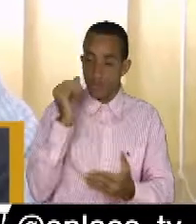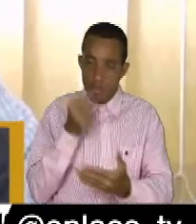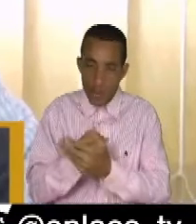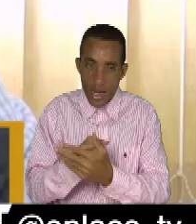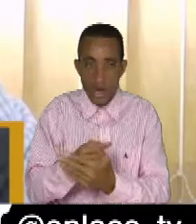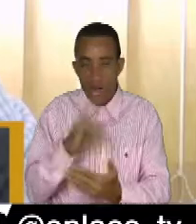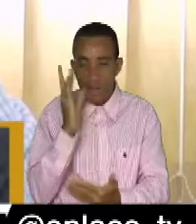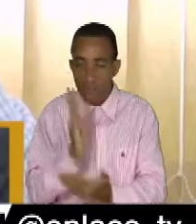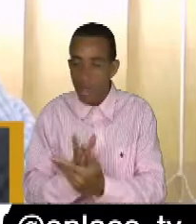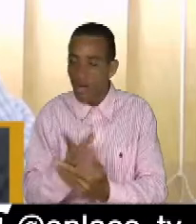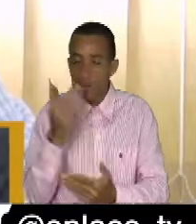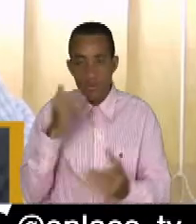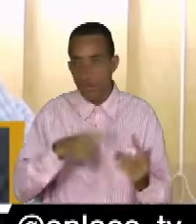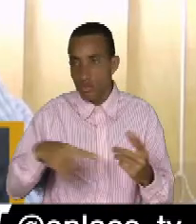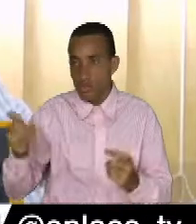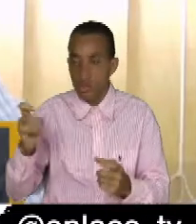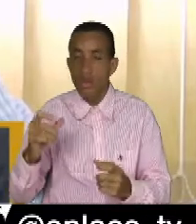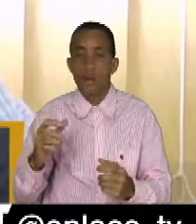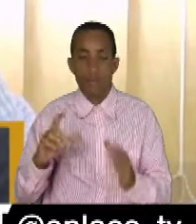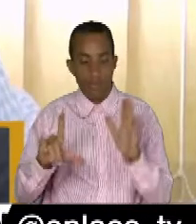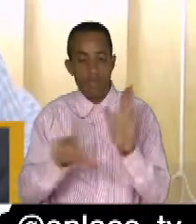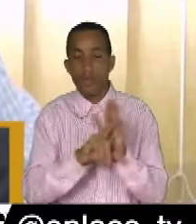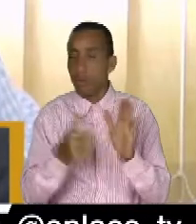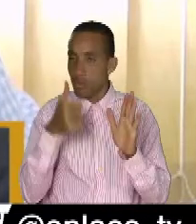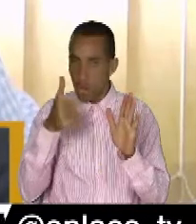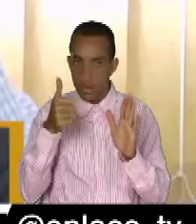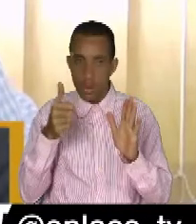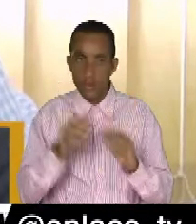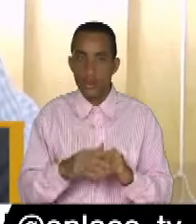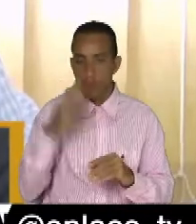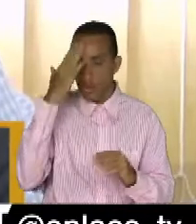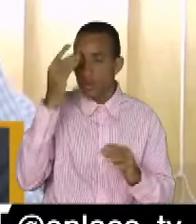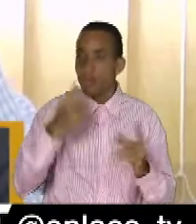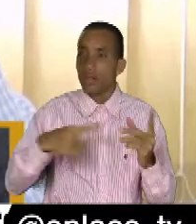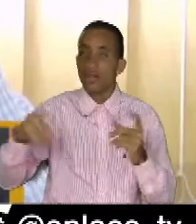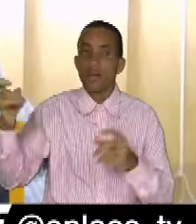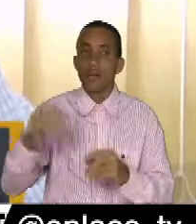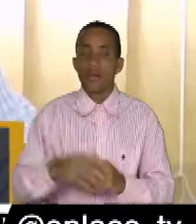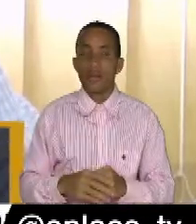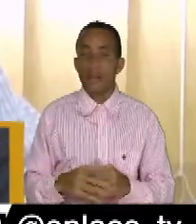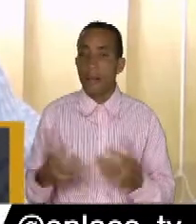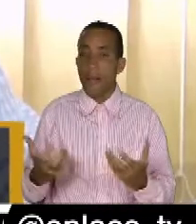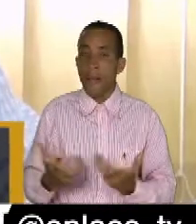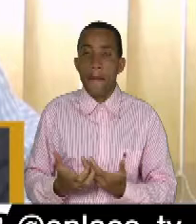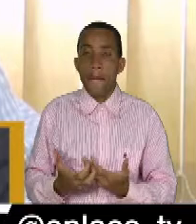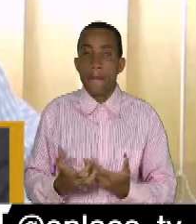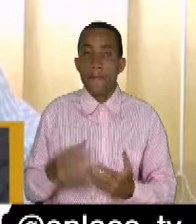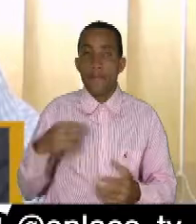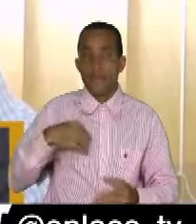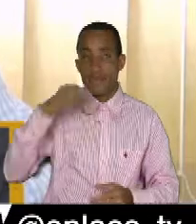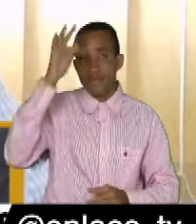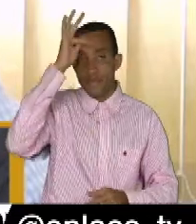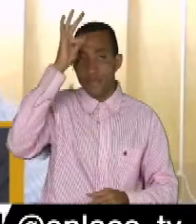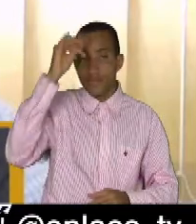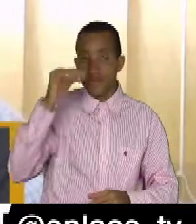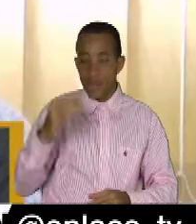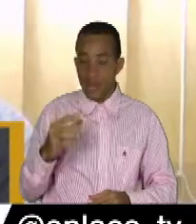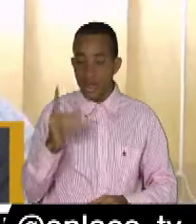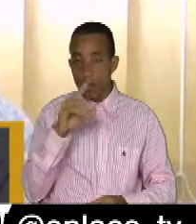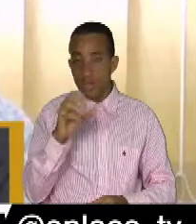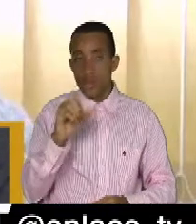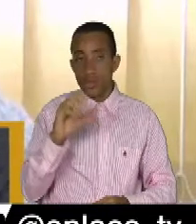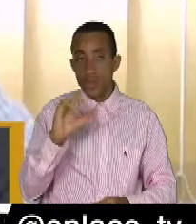recogen a los pacientes saben a dónde llevarlos. Los que no tengan SOAT, al hospital. Los que tengan SOAT,